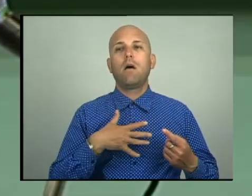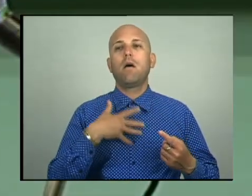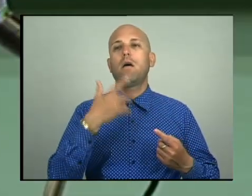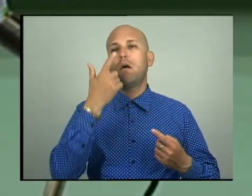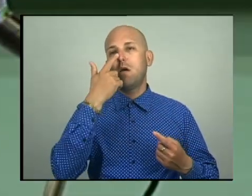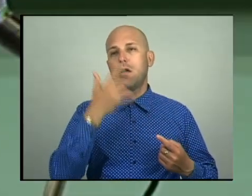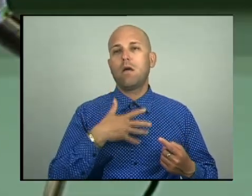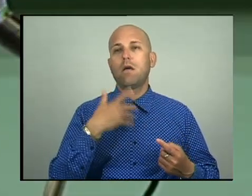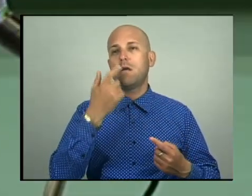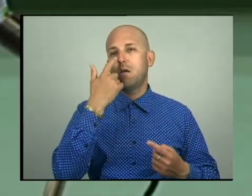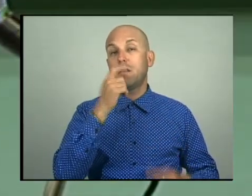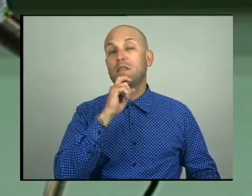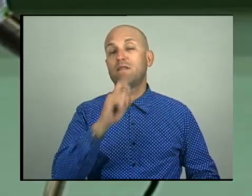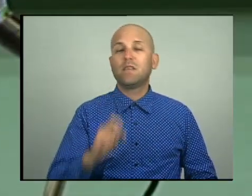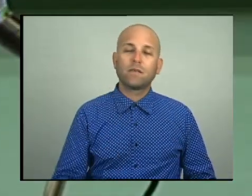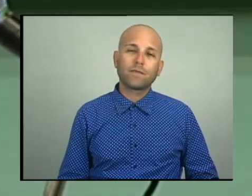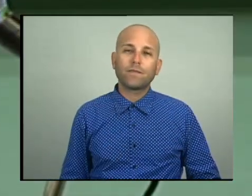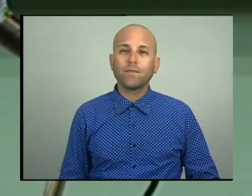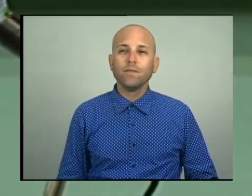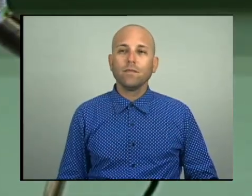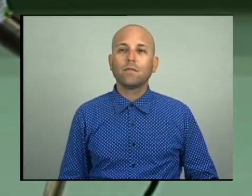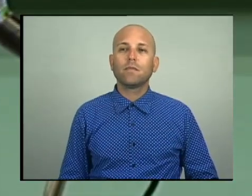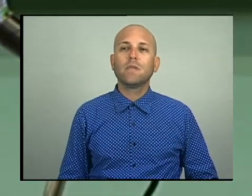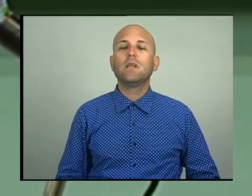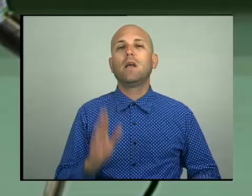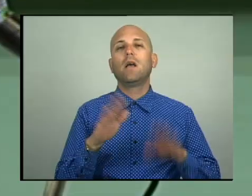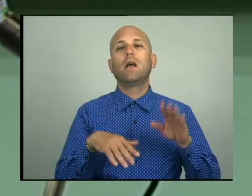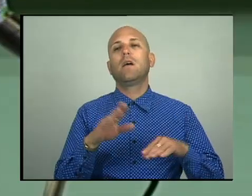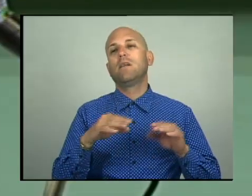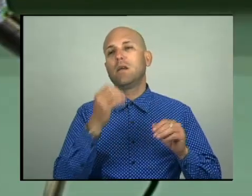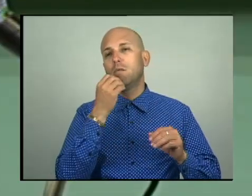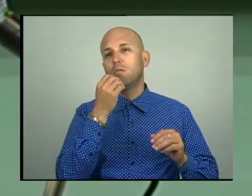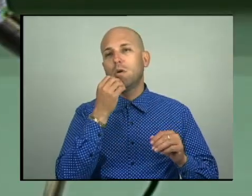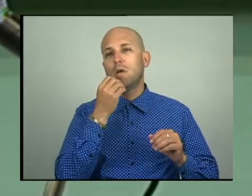Dificultad respiratoria. Y pueden hacer eventos, a veces debutan